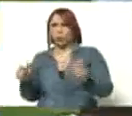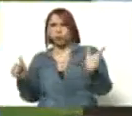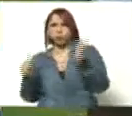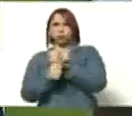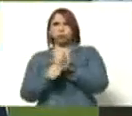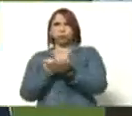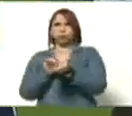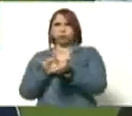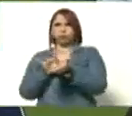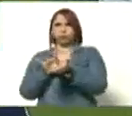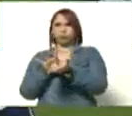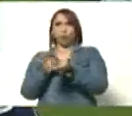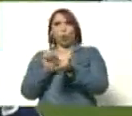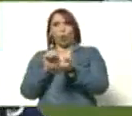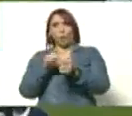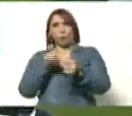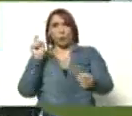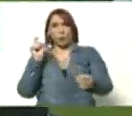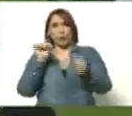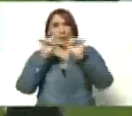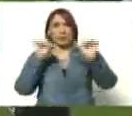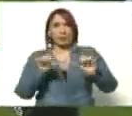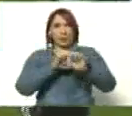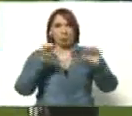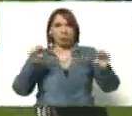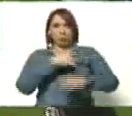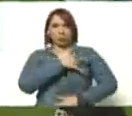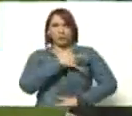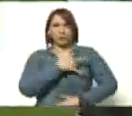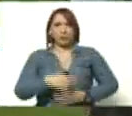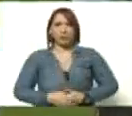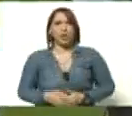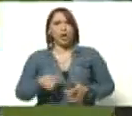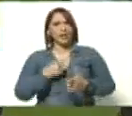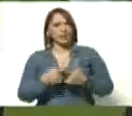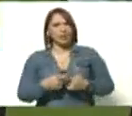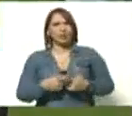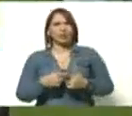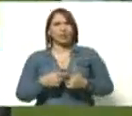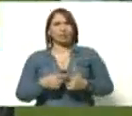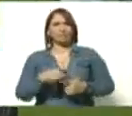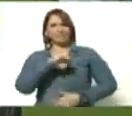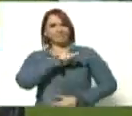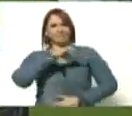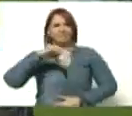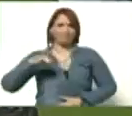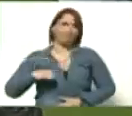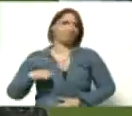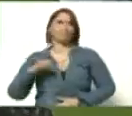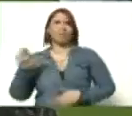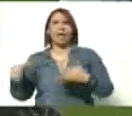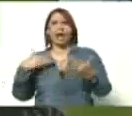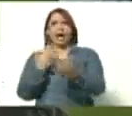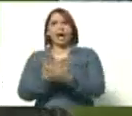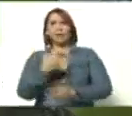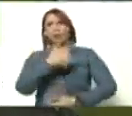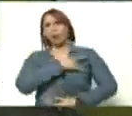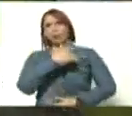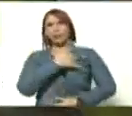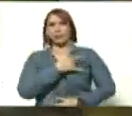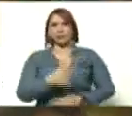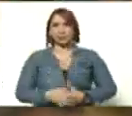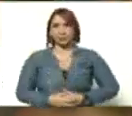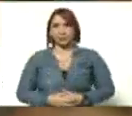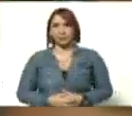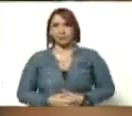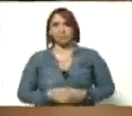lo excluía del sistema de educación. Y por esa vía fueron privatizando y fueron llegando a las universidades